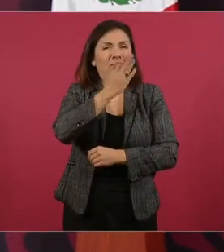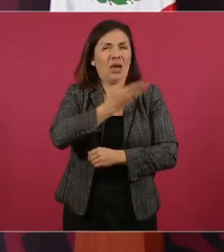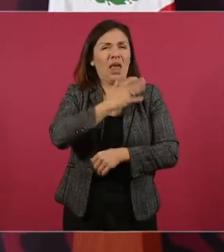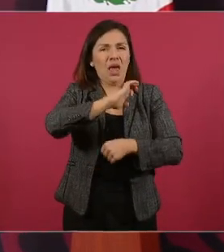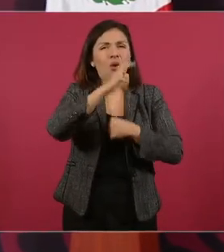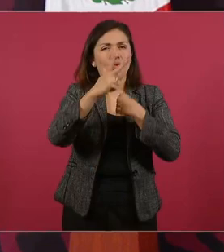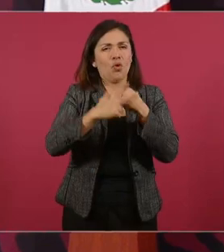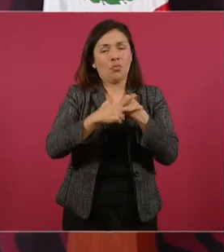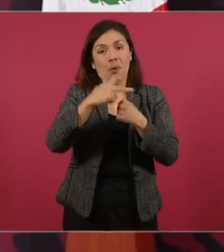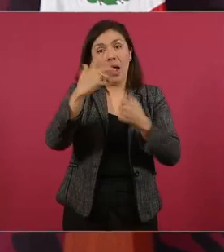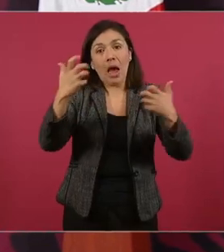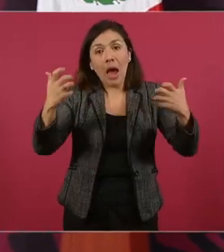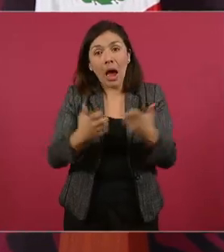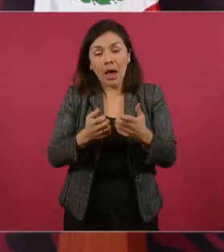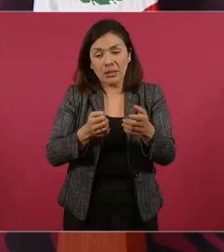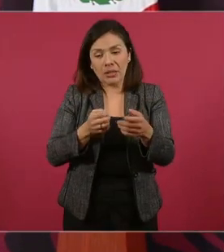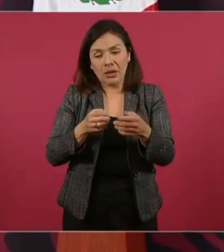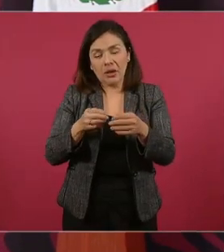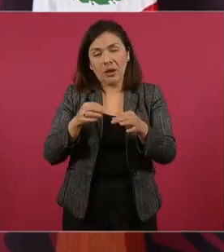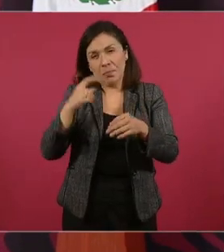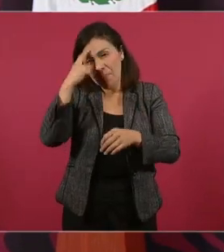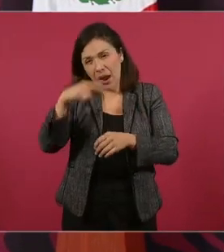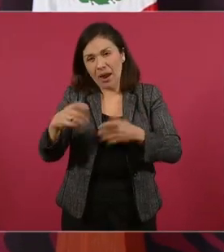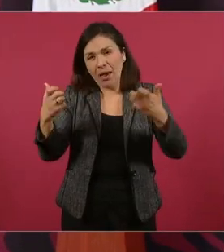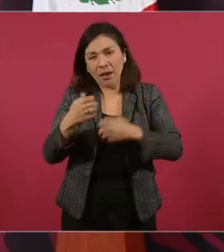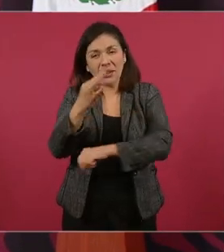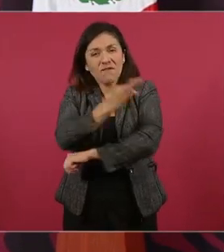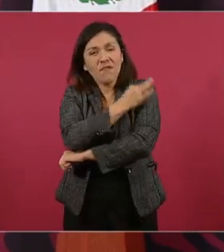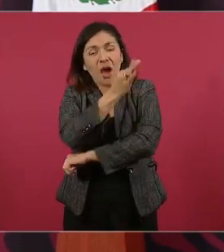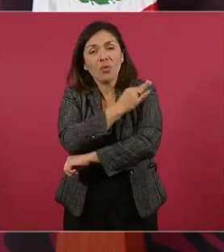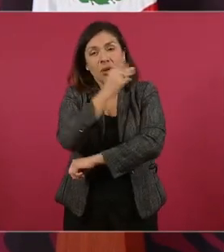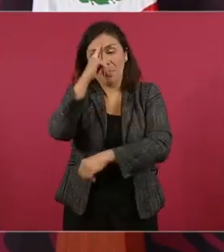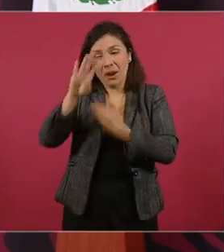en hacer la vacuna contra la viruela?